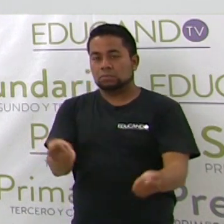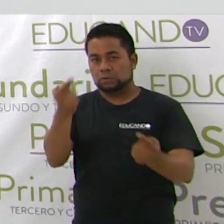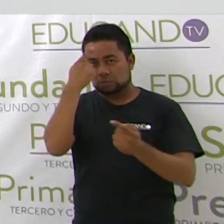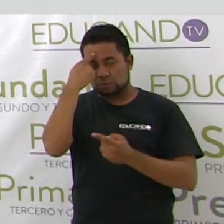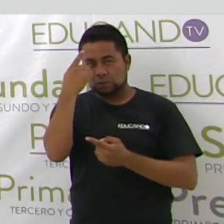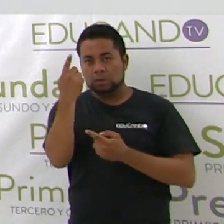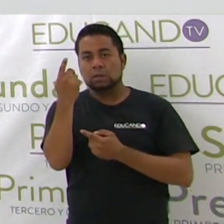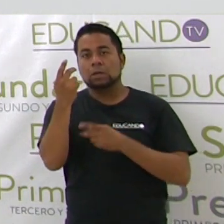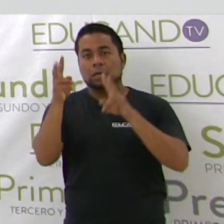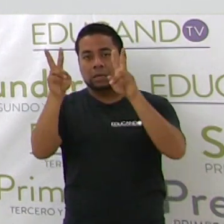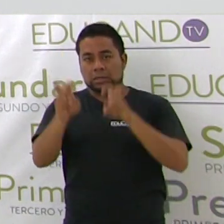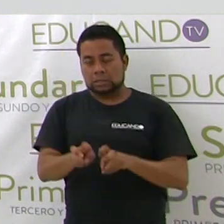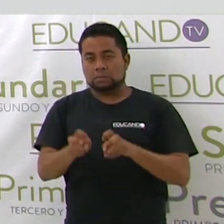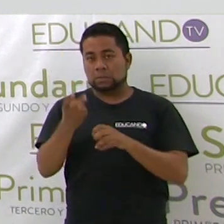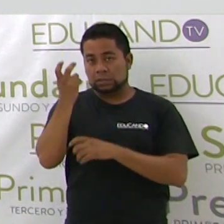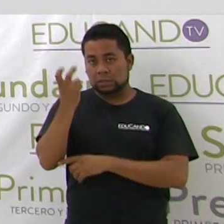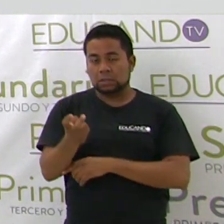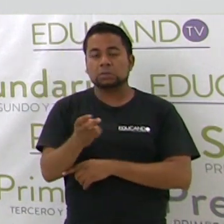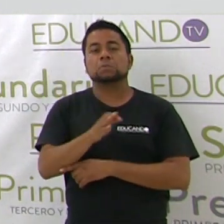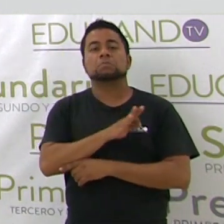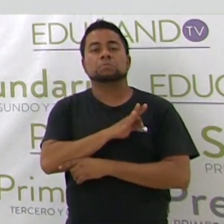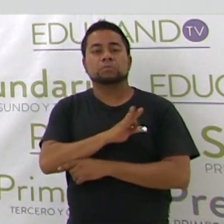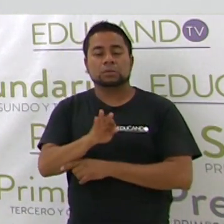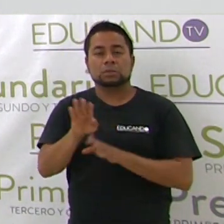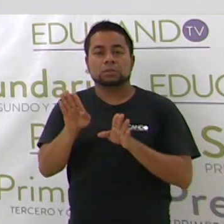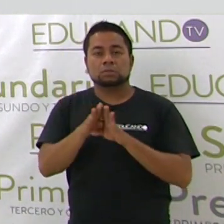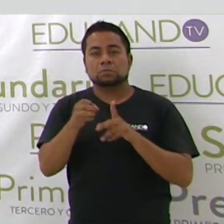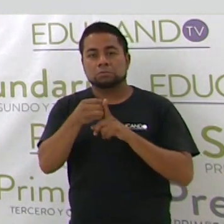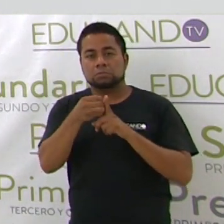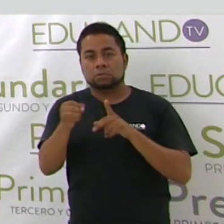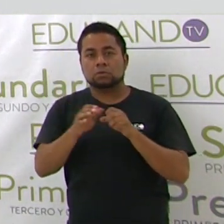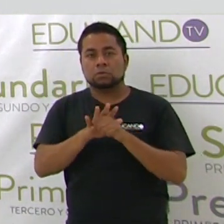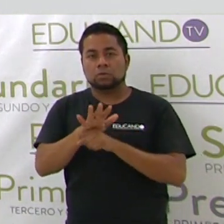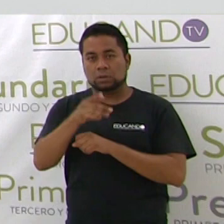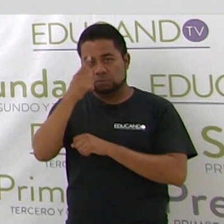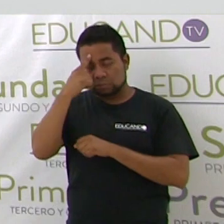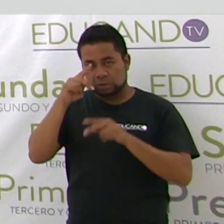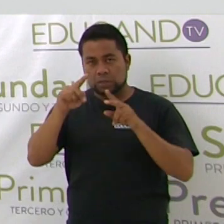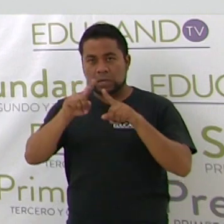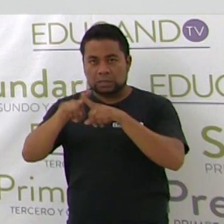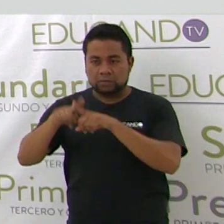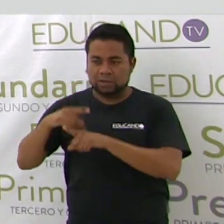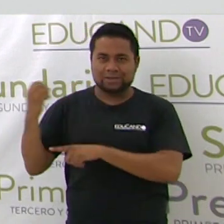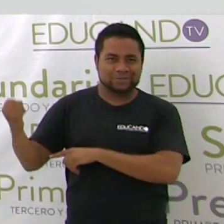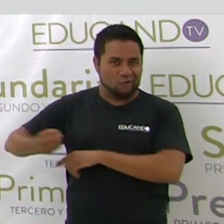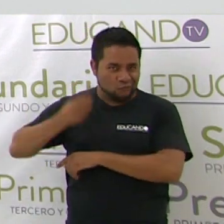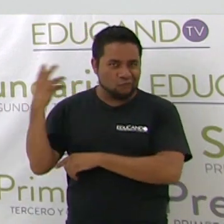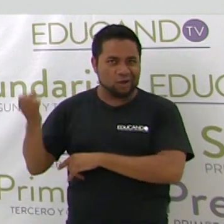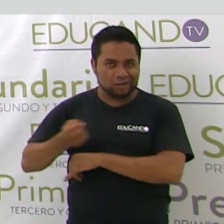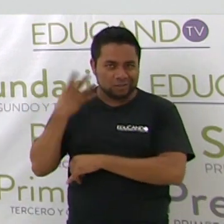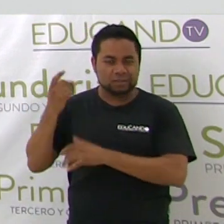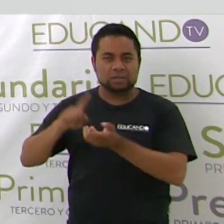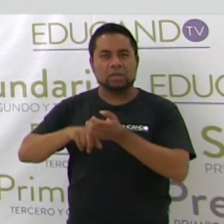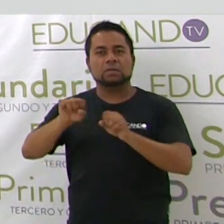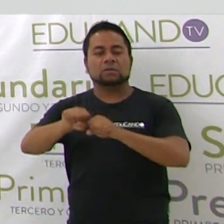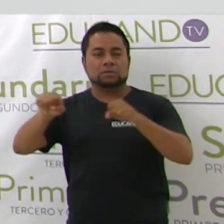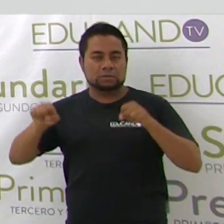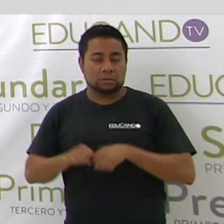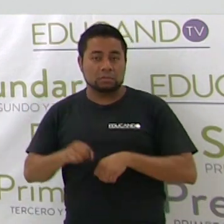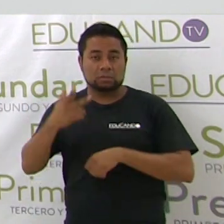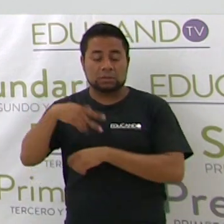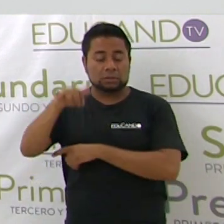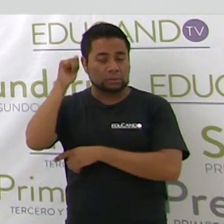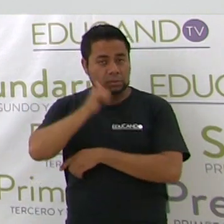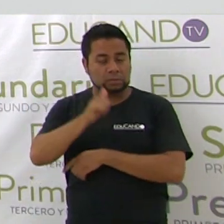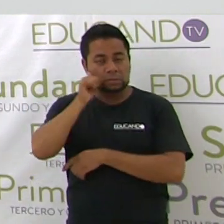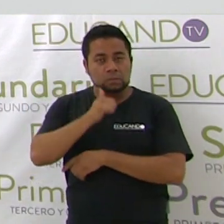temas, nosotros con esos temas podemos organizar un ciclo de conferencias en el salón, pero siempre